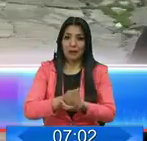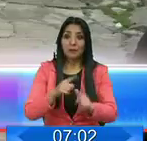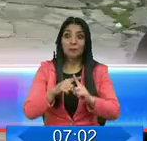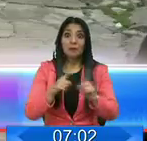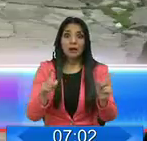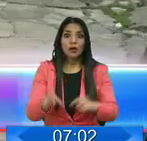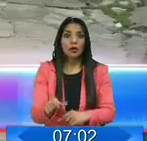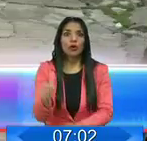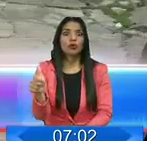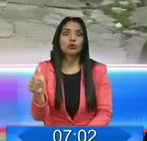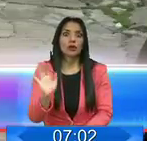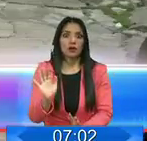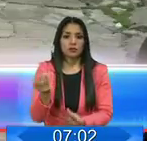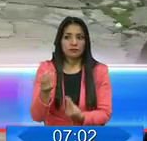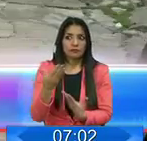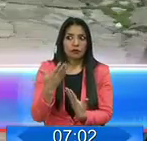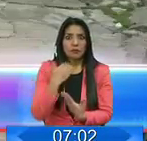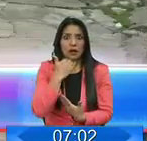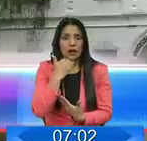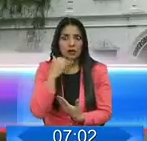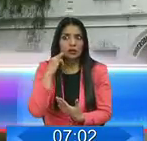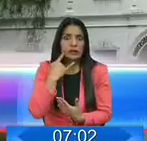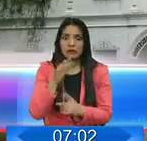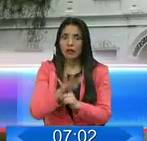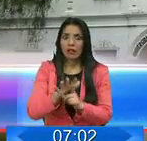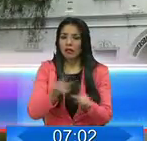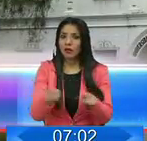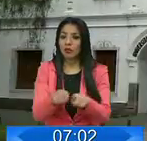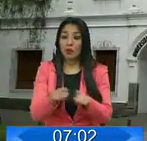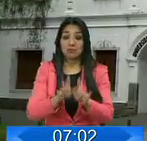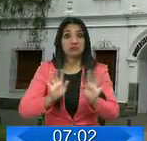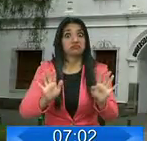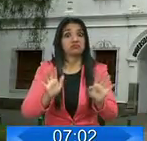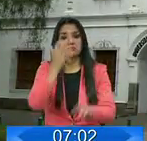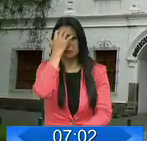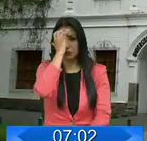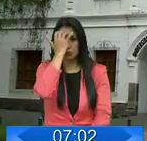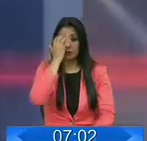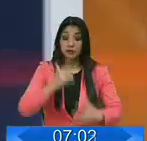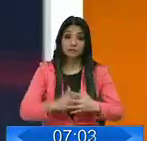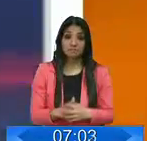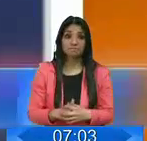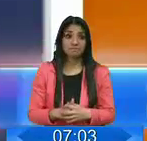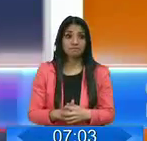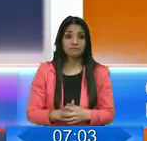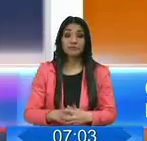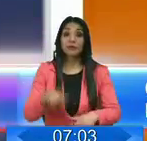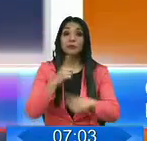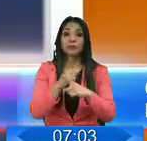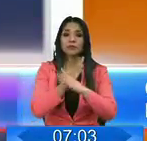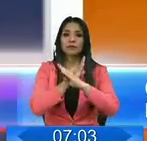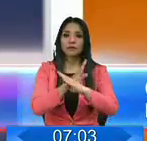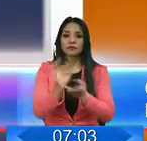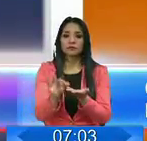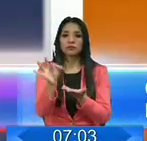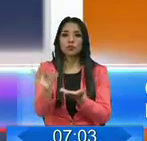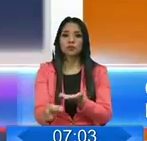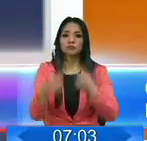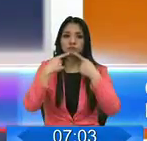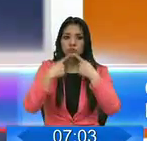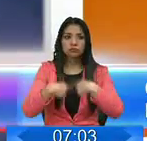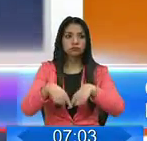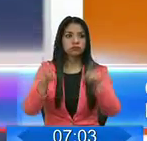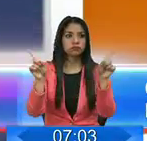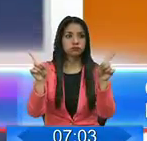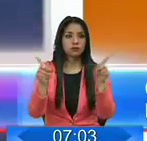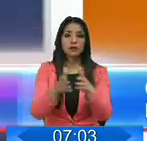vuelve a dar otra vez lo mismo. Ante este y otros sucesos, la Defensoría del Pueblo, a través de un comunicado,